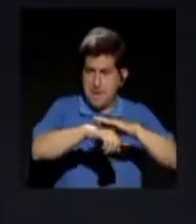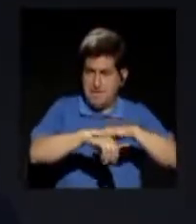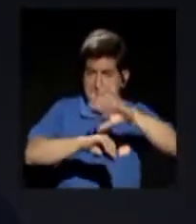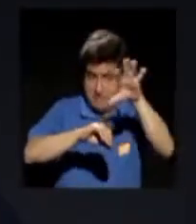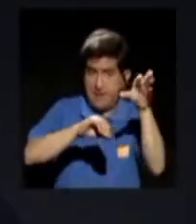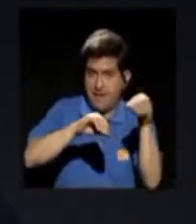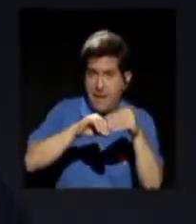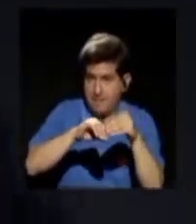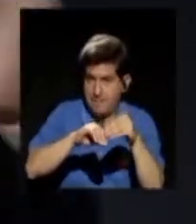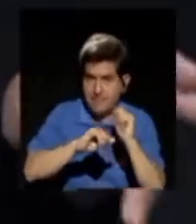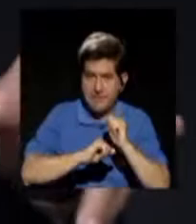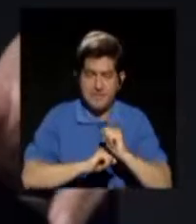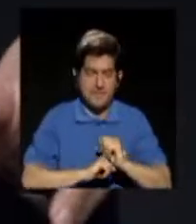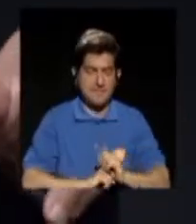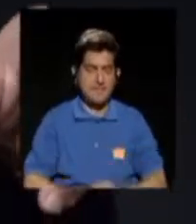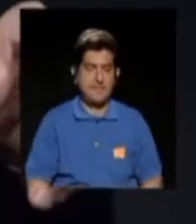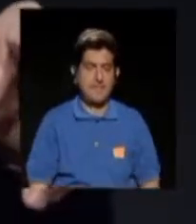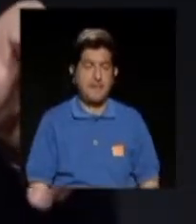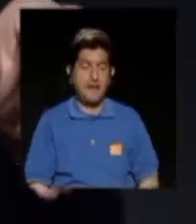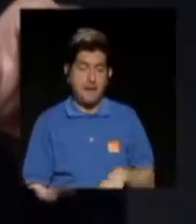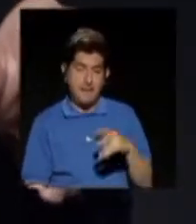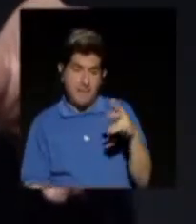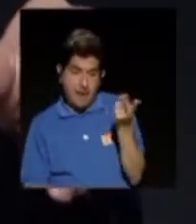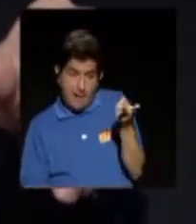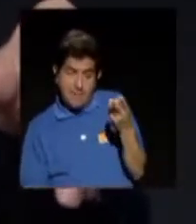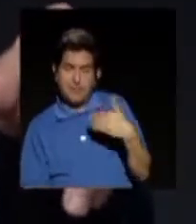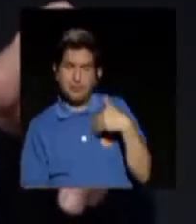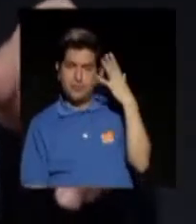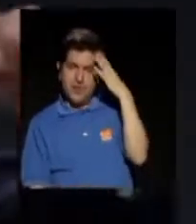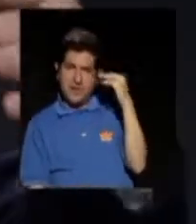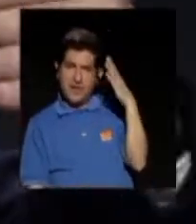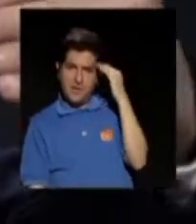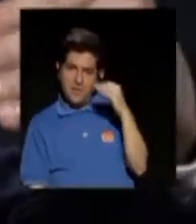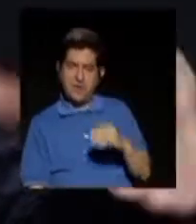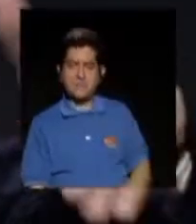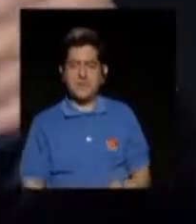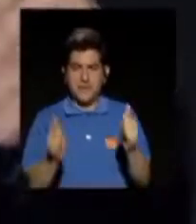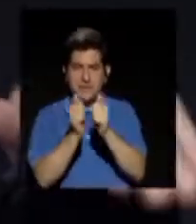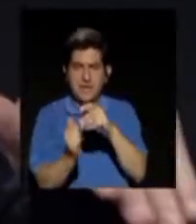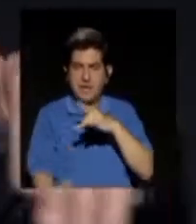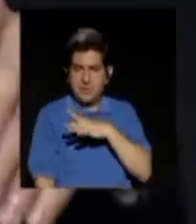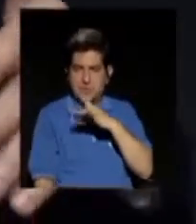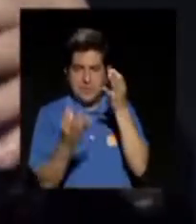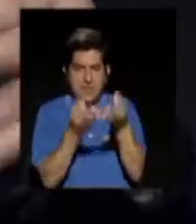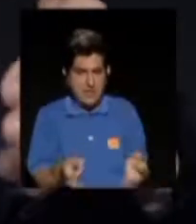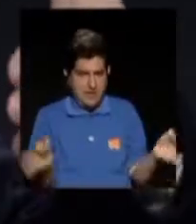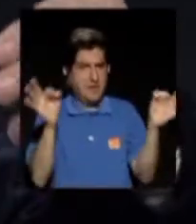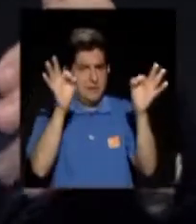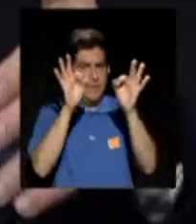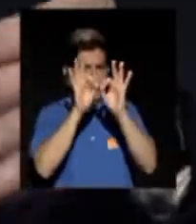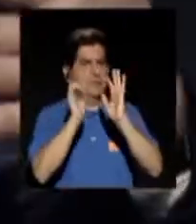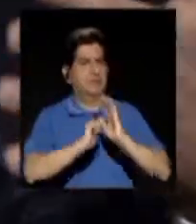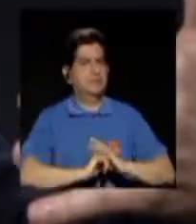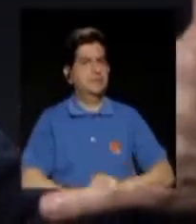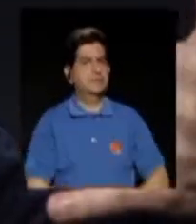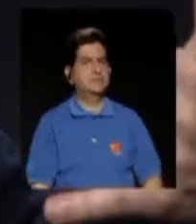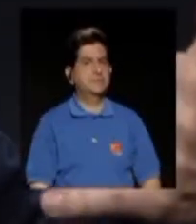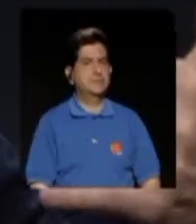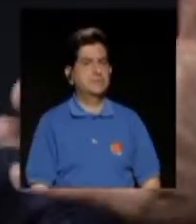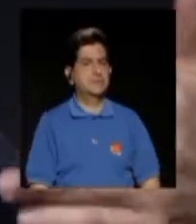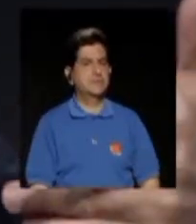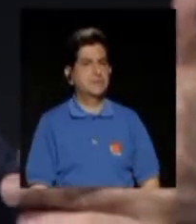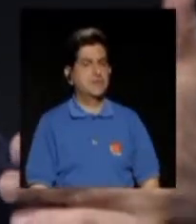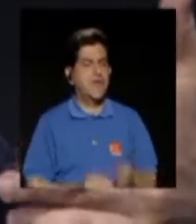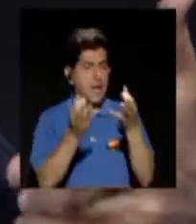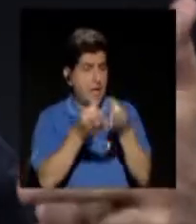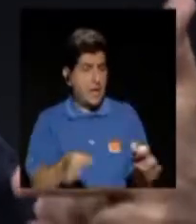página, ellos tuvieron una experiencia chilena muy importante que fue importante